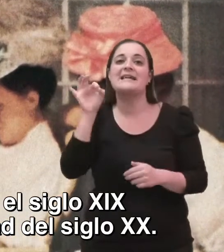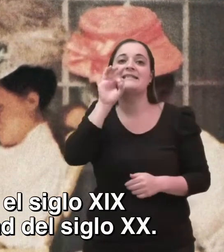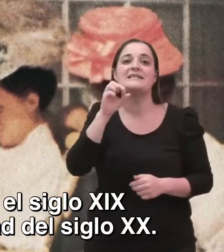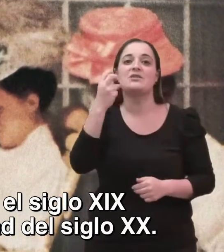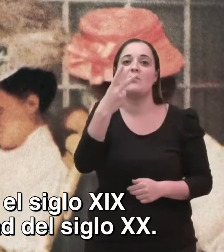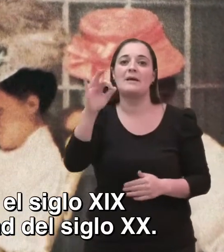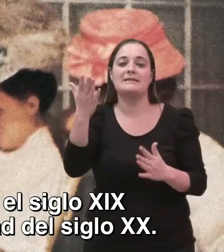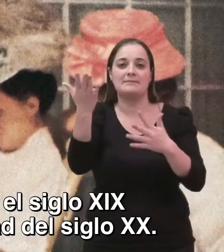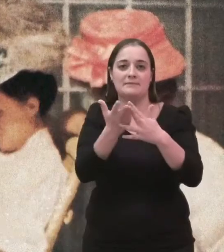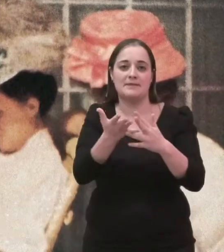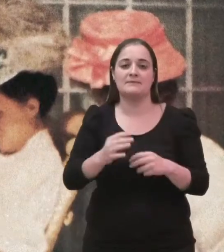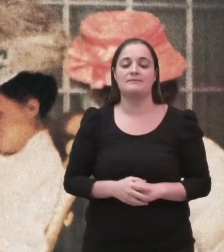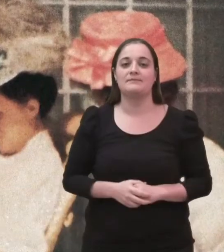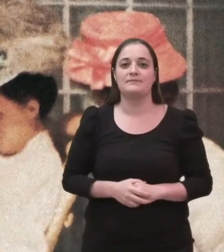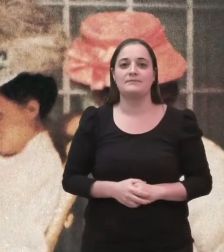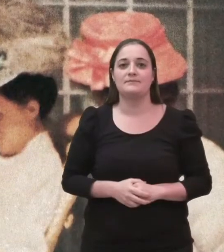segunda mitad del siglo XX.